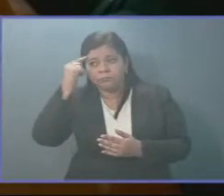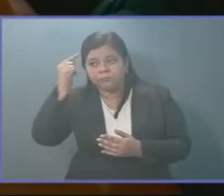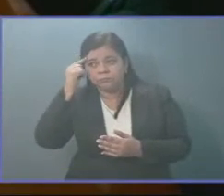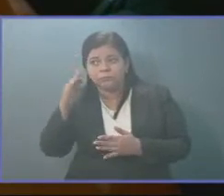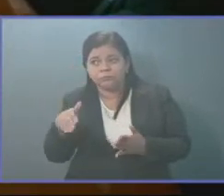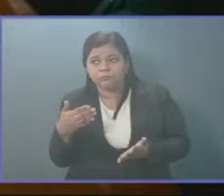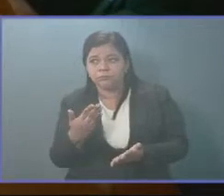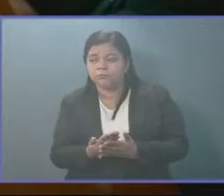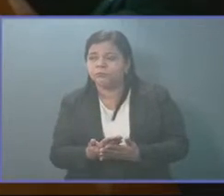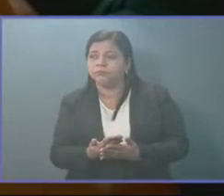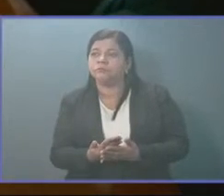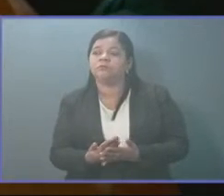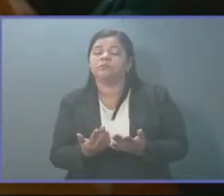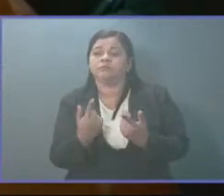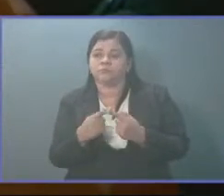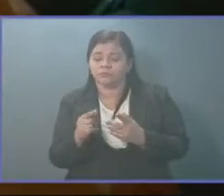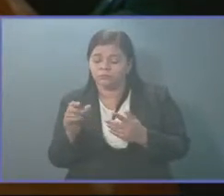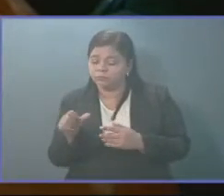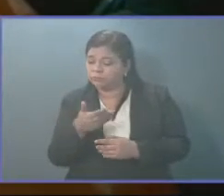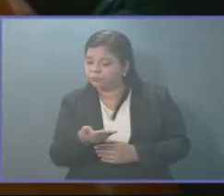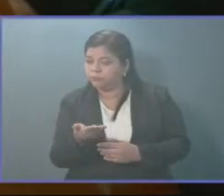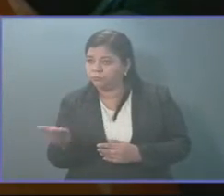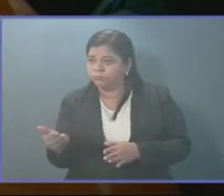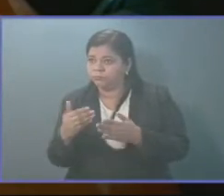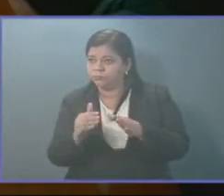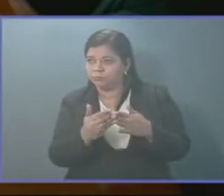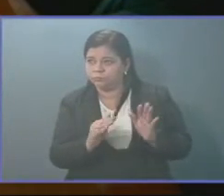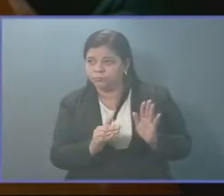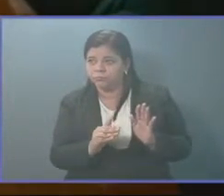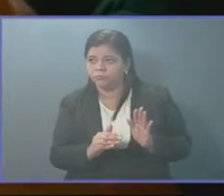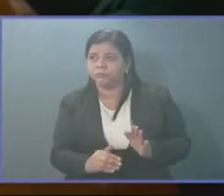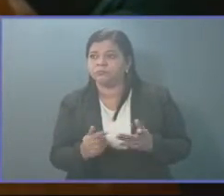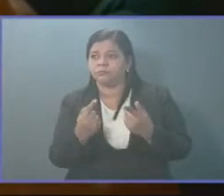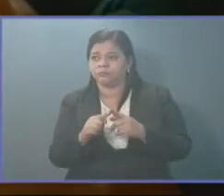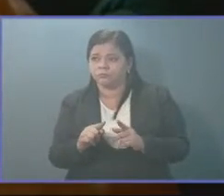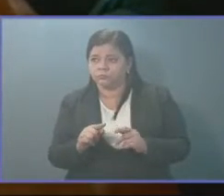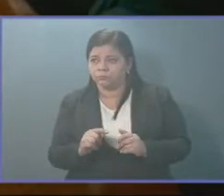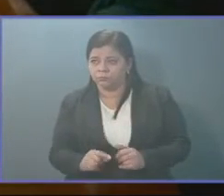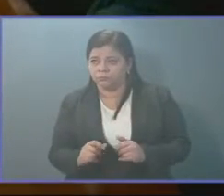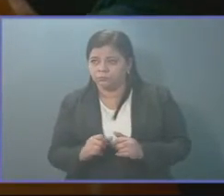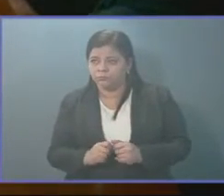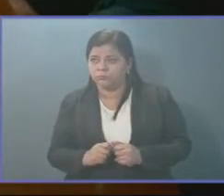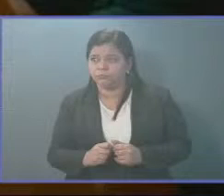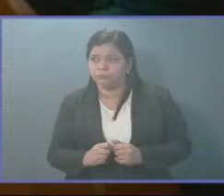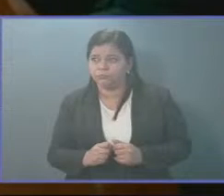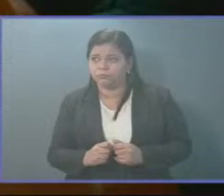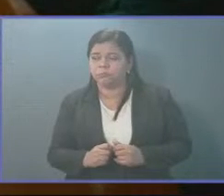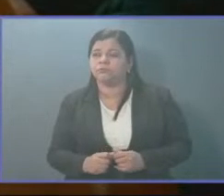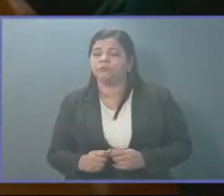otras excepciones diferentes, ¿verdad? Que no lo creo yo, porque son personas muy